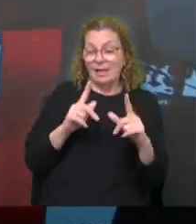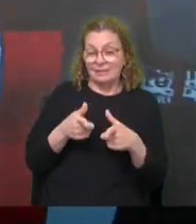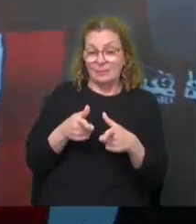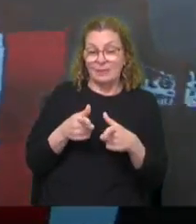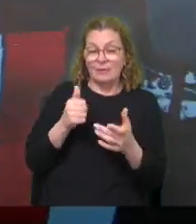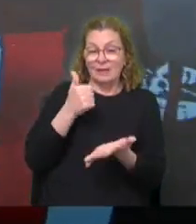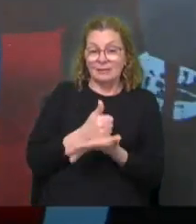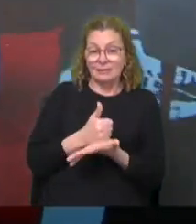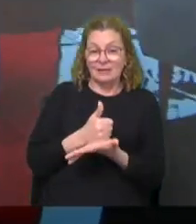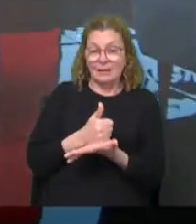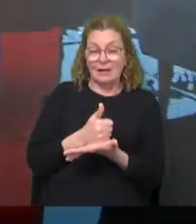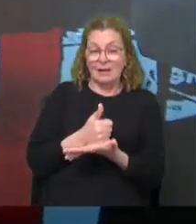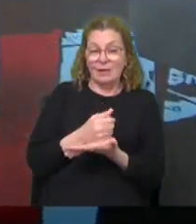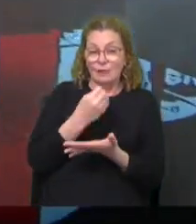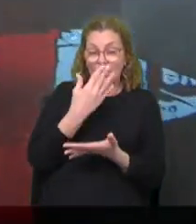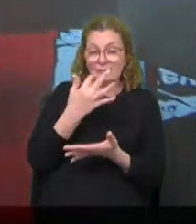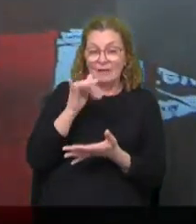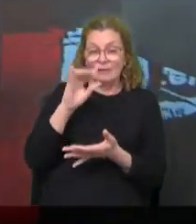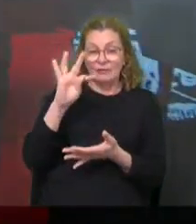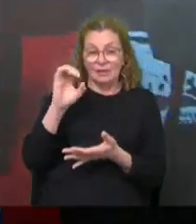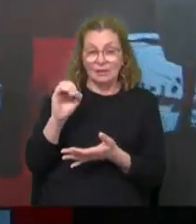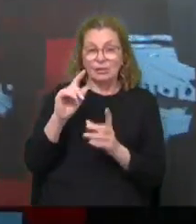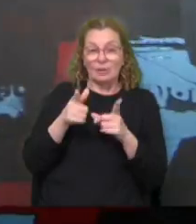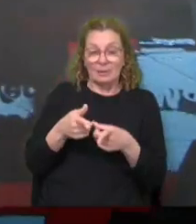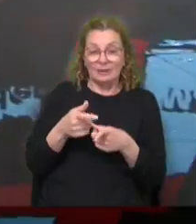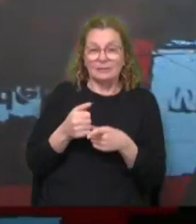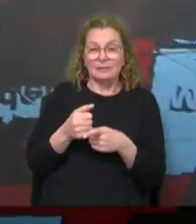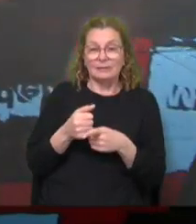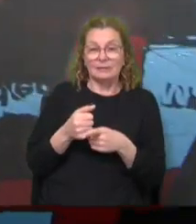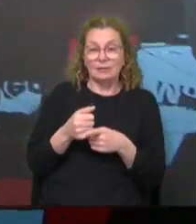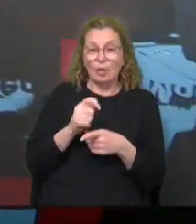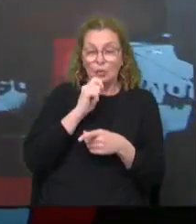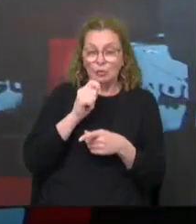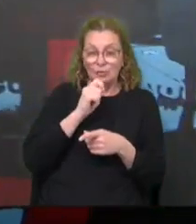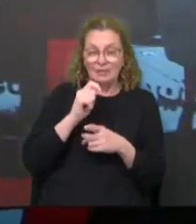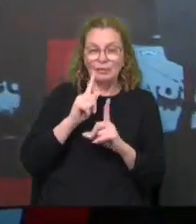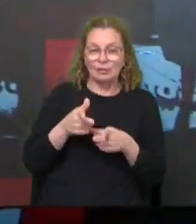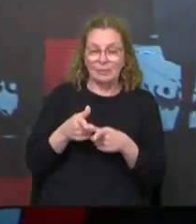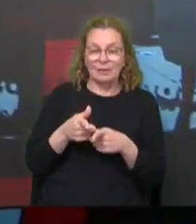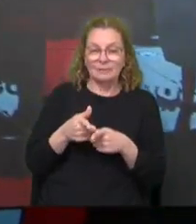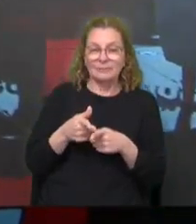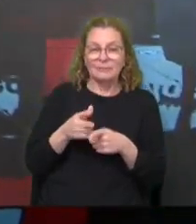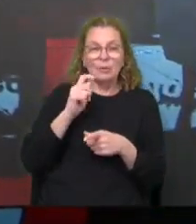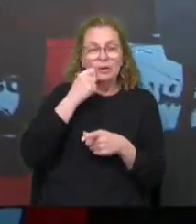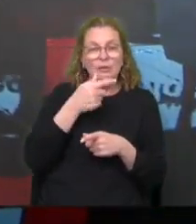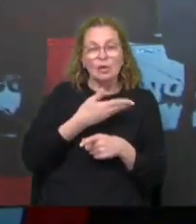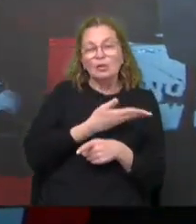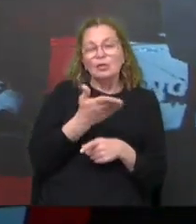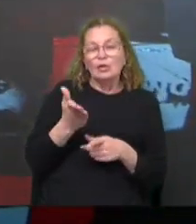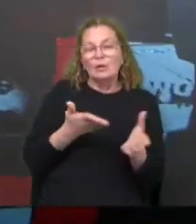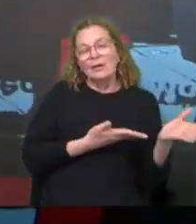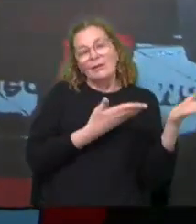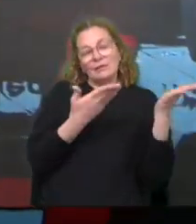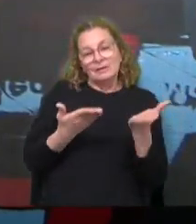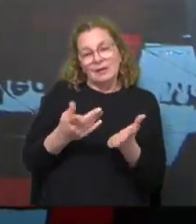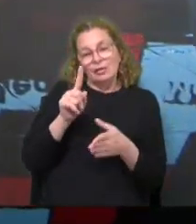estar Florencia Infante, Fito también ahí en la vuelta, haciendo como maestro de ceremonia. Qué lindo. Así que hermoso, están todas y todos invitados